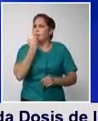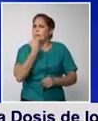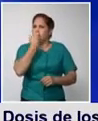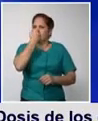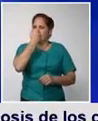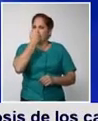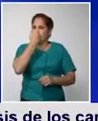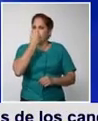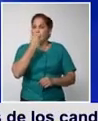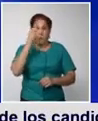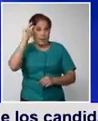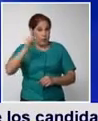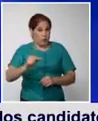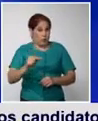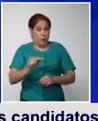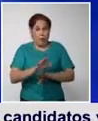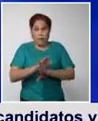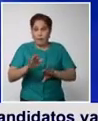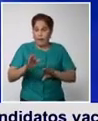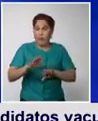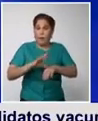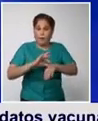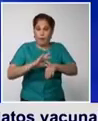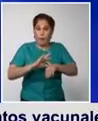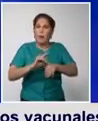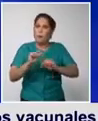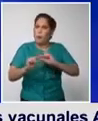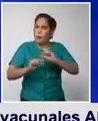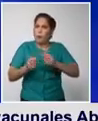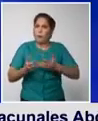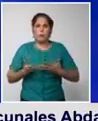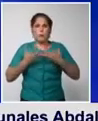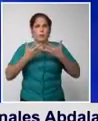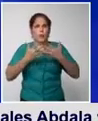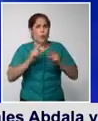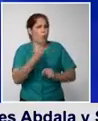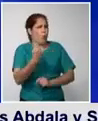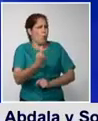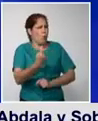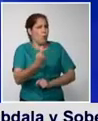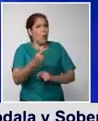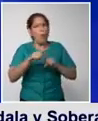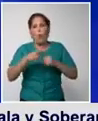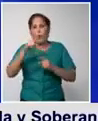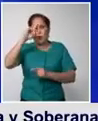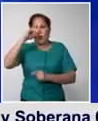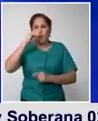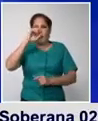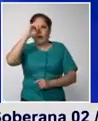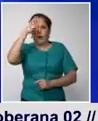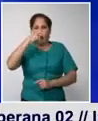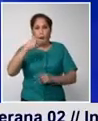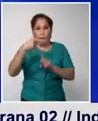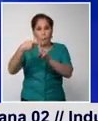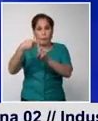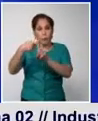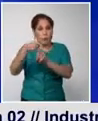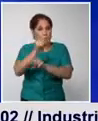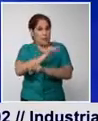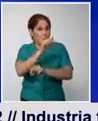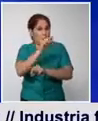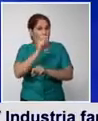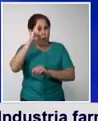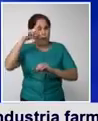de los convalecientes. ¿Se está pensando solo en convalecientes o como Soberana Plus, que aquí tuvimos hace poco al doctor